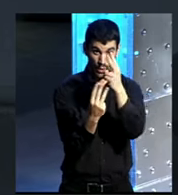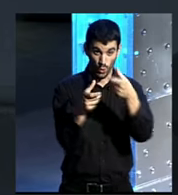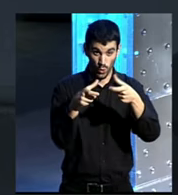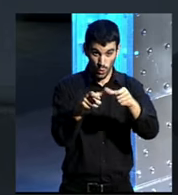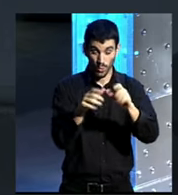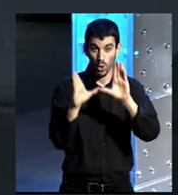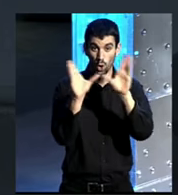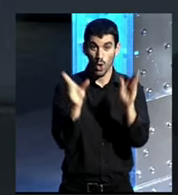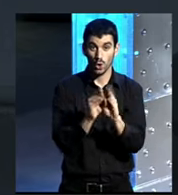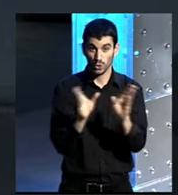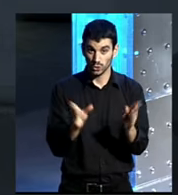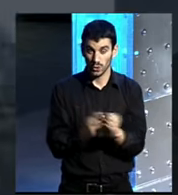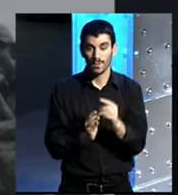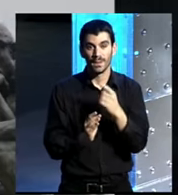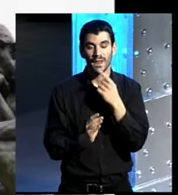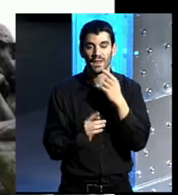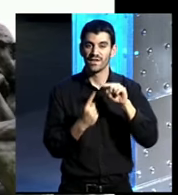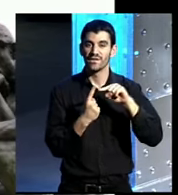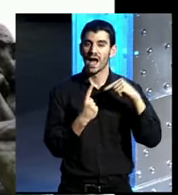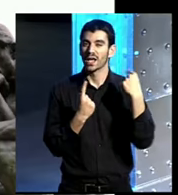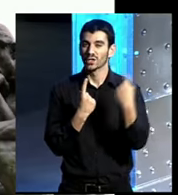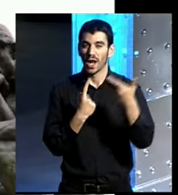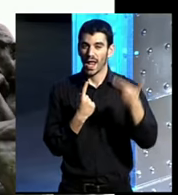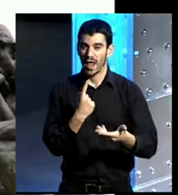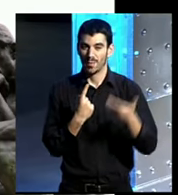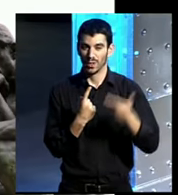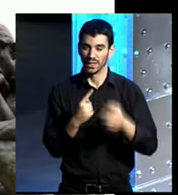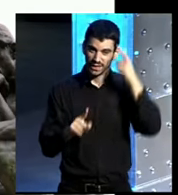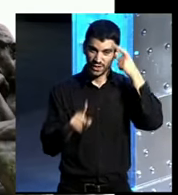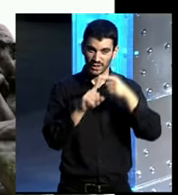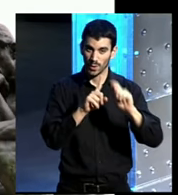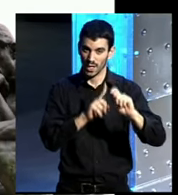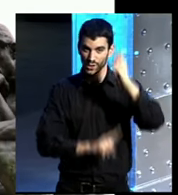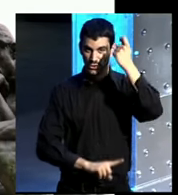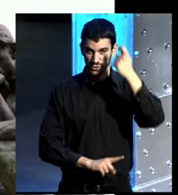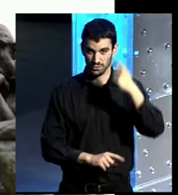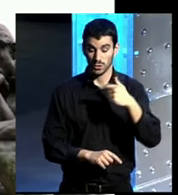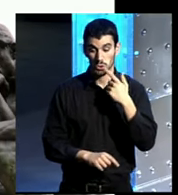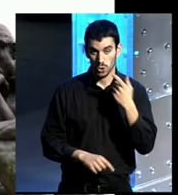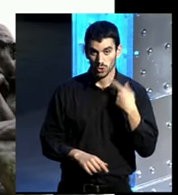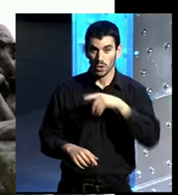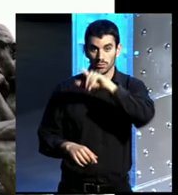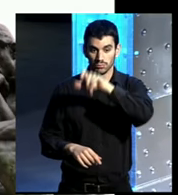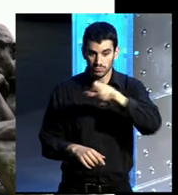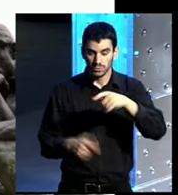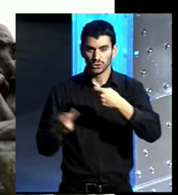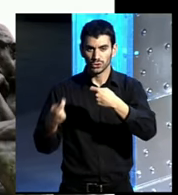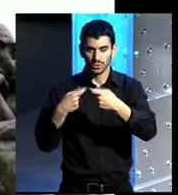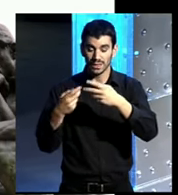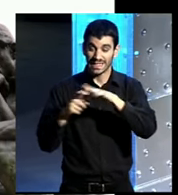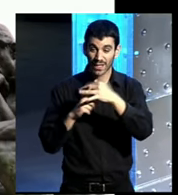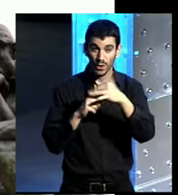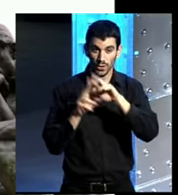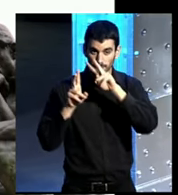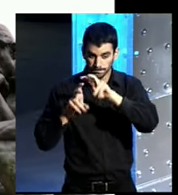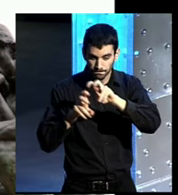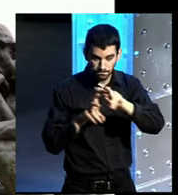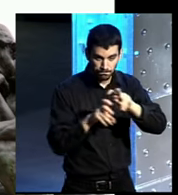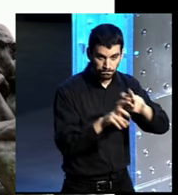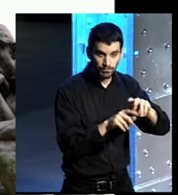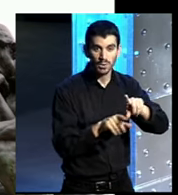son los factores clave de éxito que, a raíz de los estudios que hemos analizado y de los casos que hemos analizado, hemos